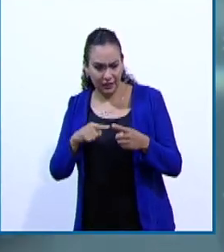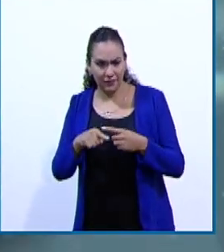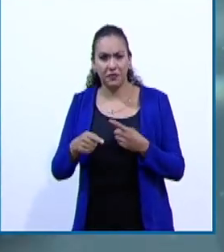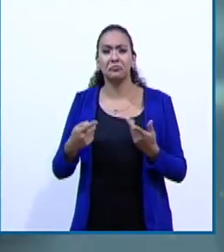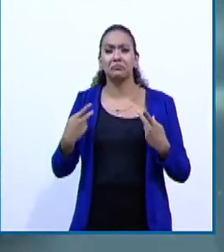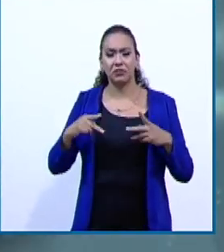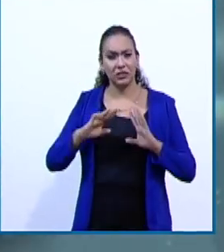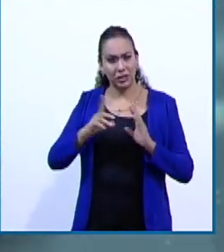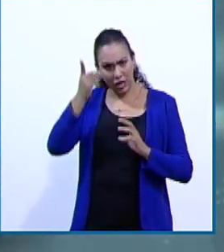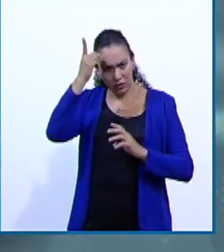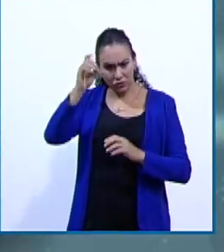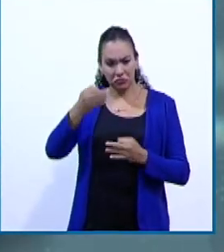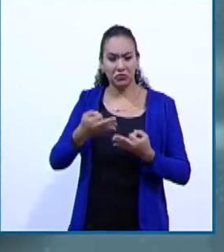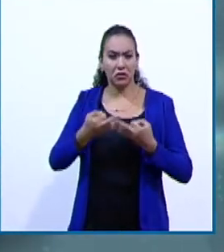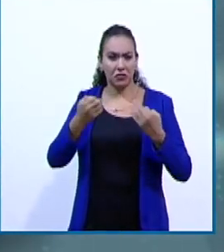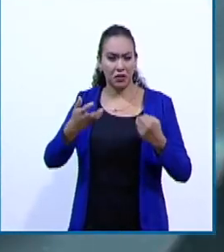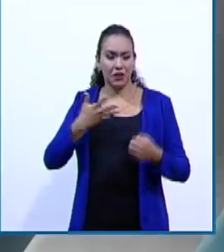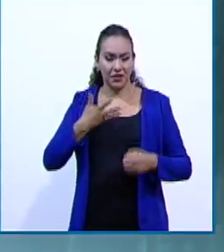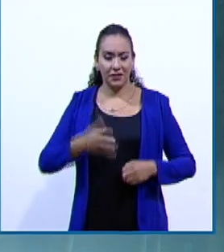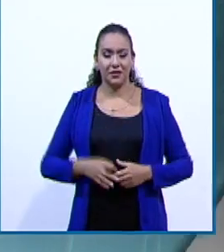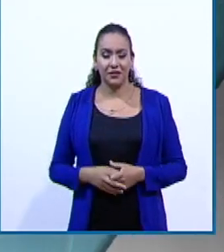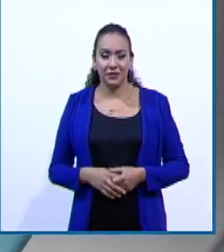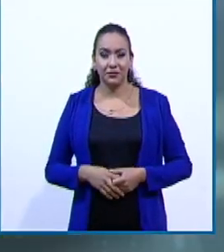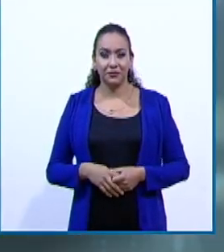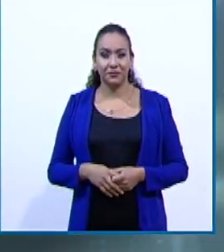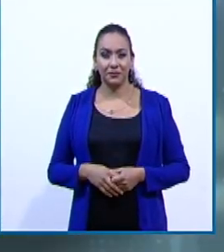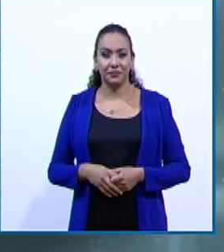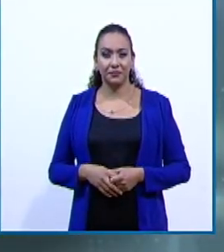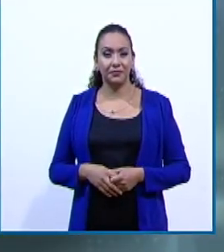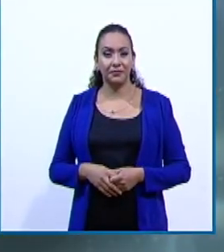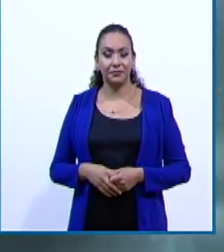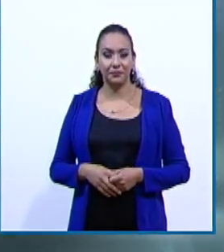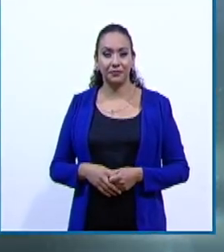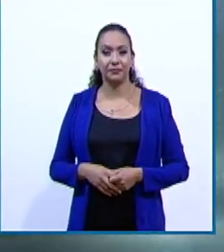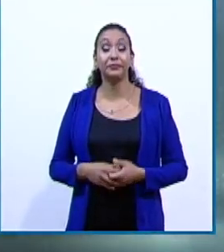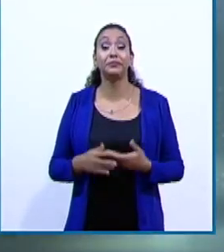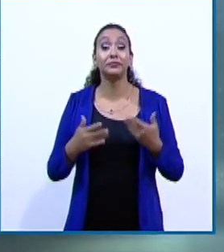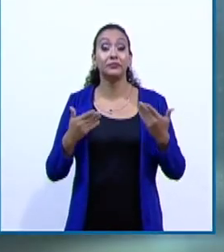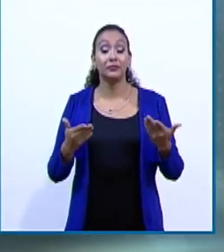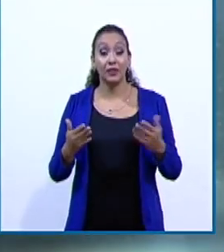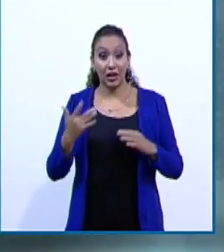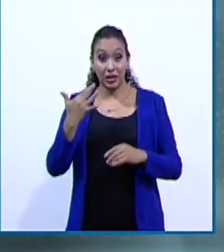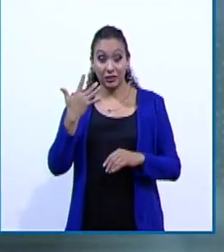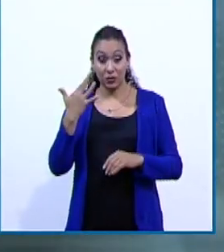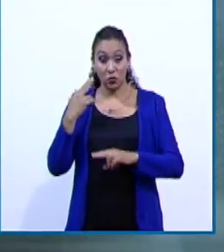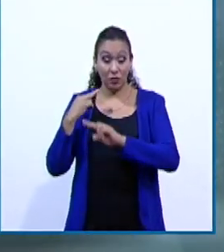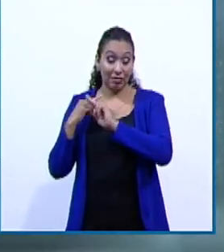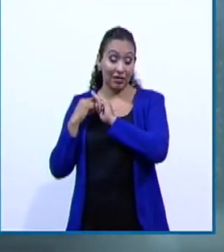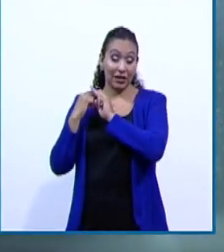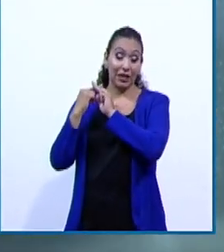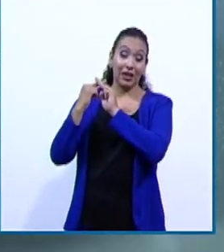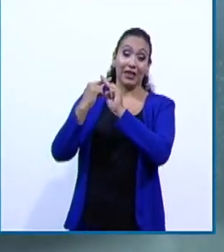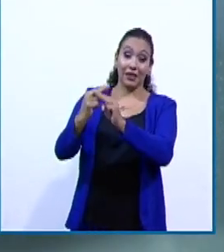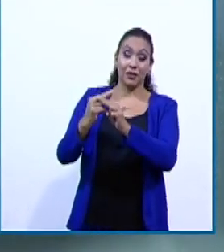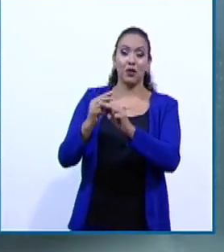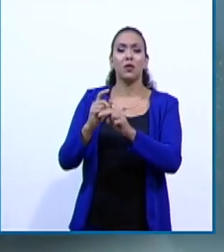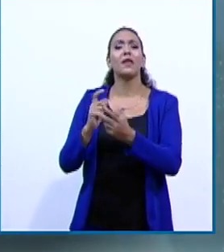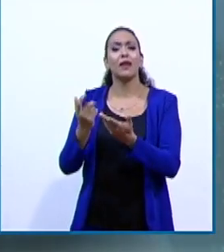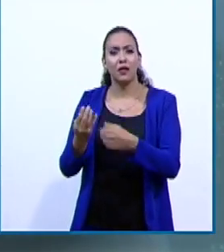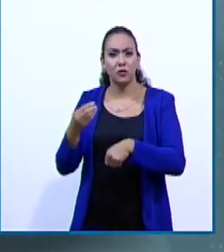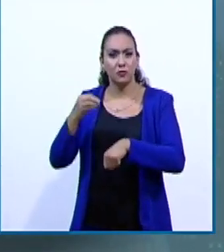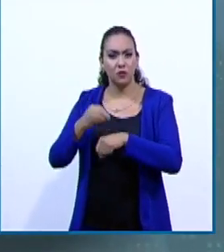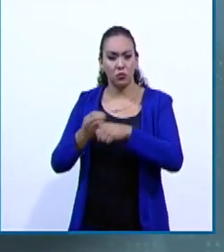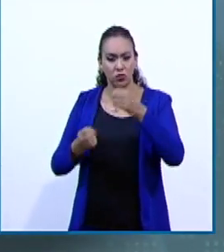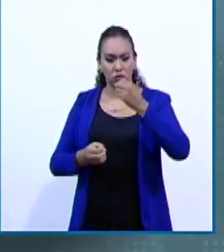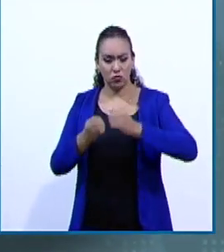de usucapión social itinerante. Para celebrar el 50 aniversario de la instalación del Tribunal Superior